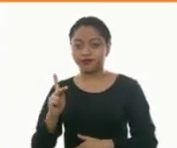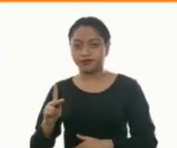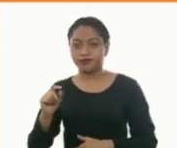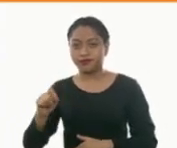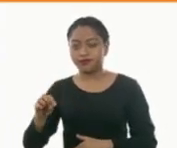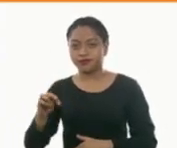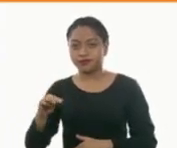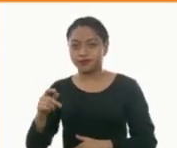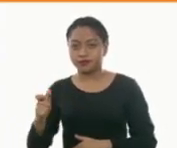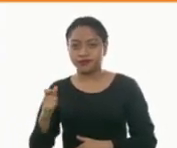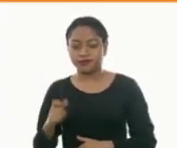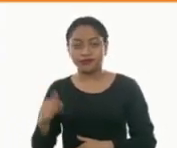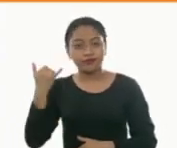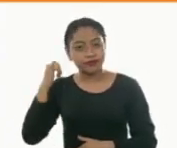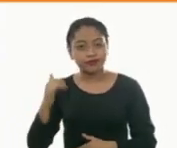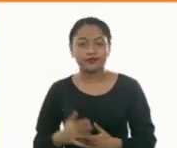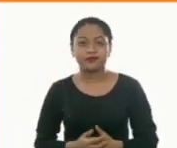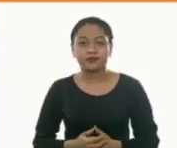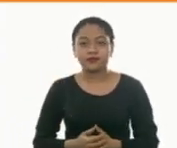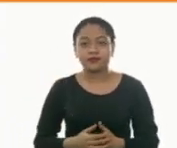@cepmx. Teléfonos Educatel